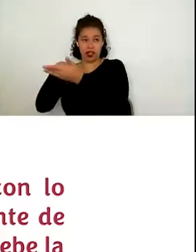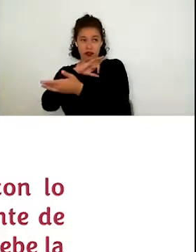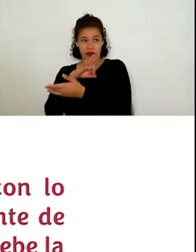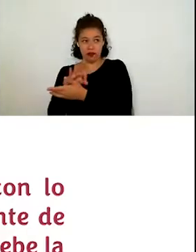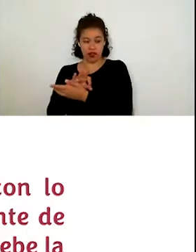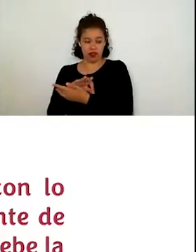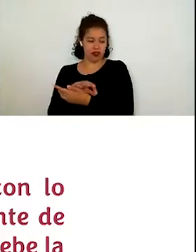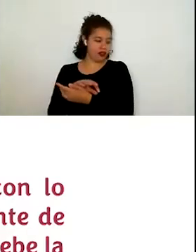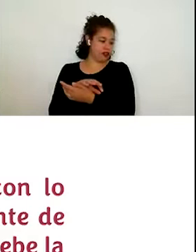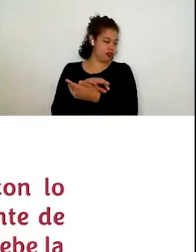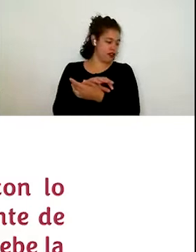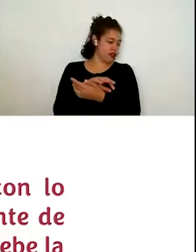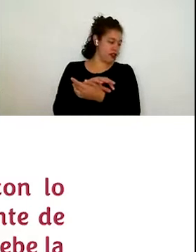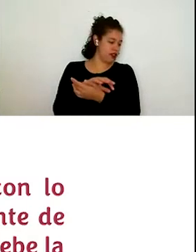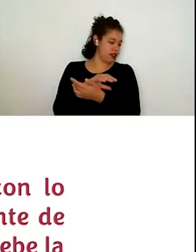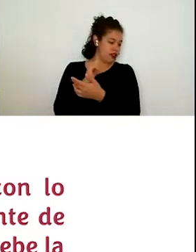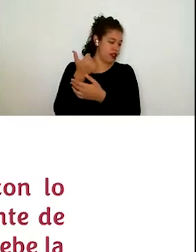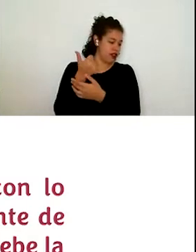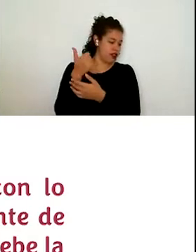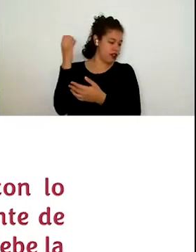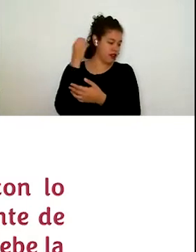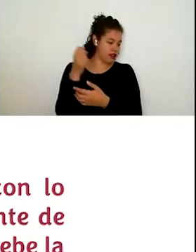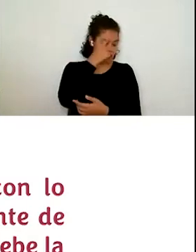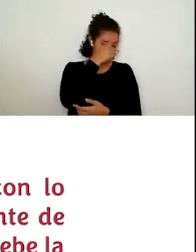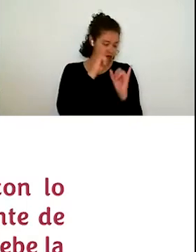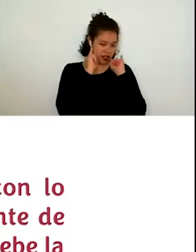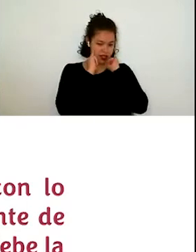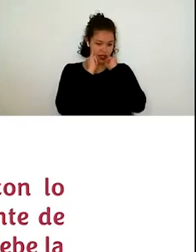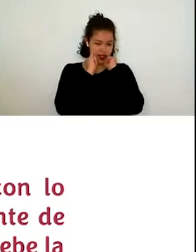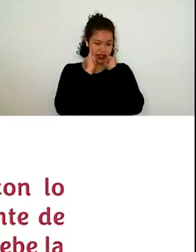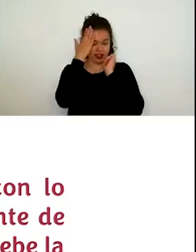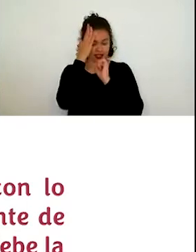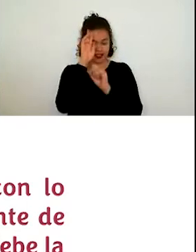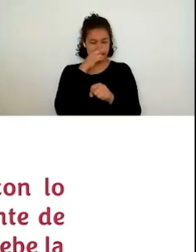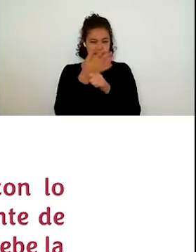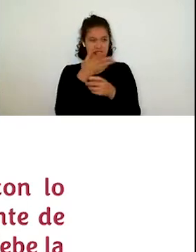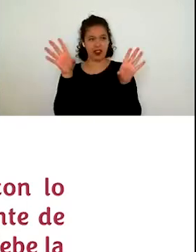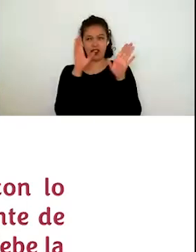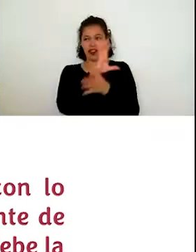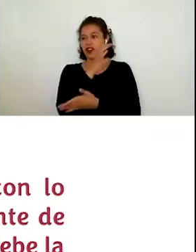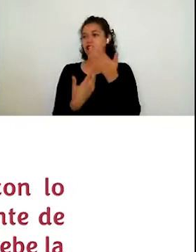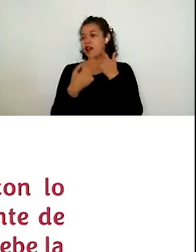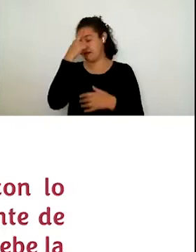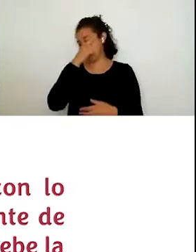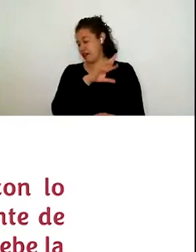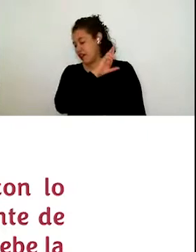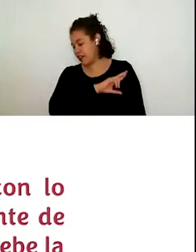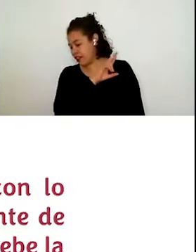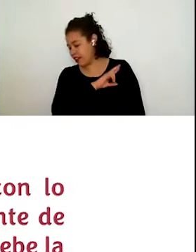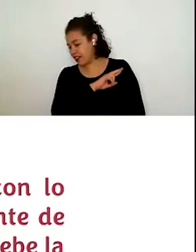Otra de las obligaciones de los patronos es que los contratos de arrendamiento